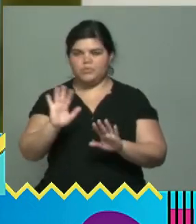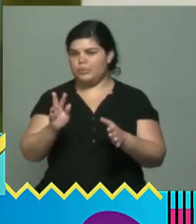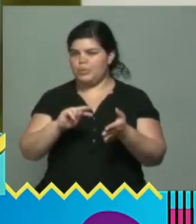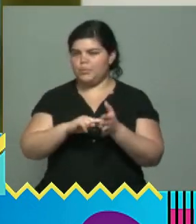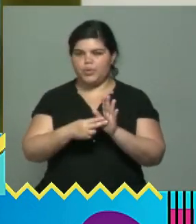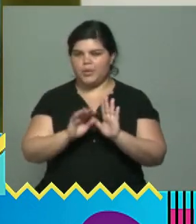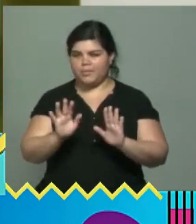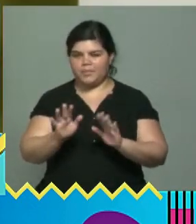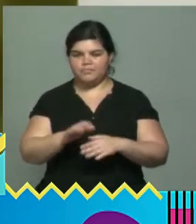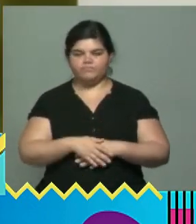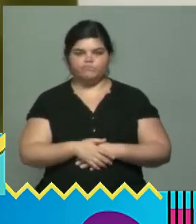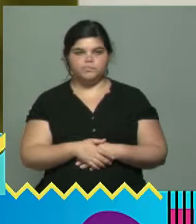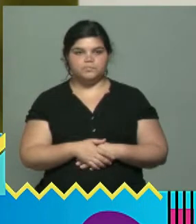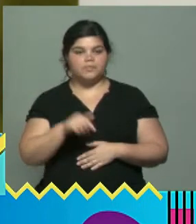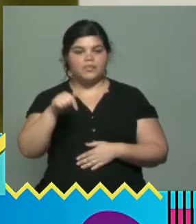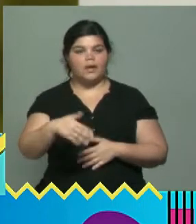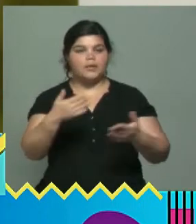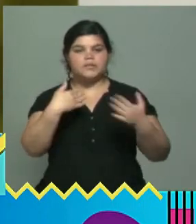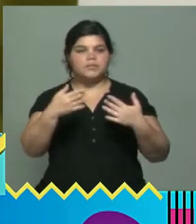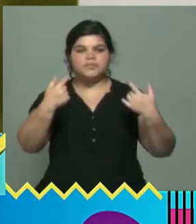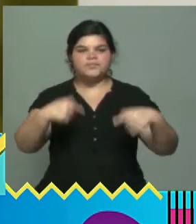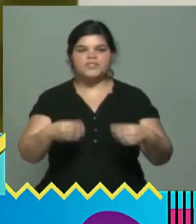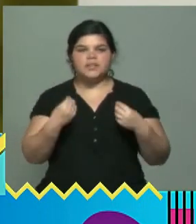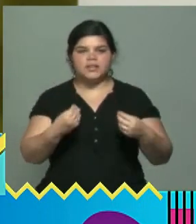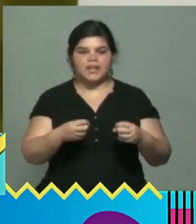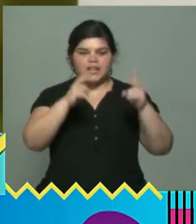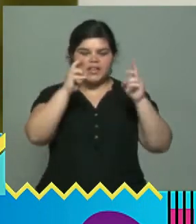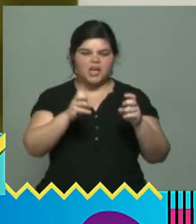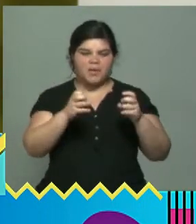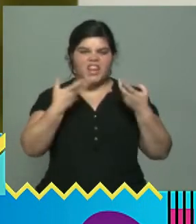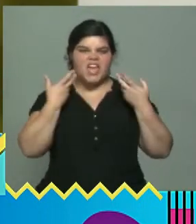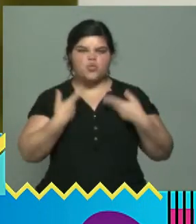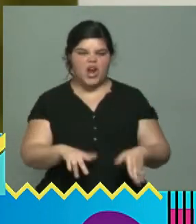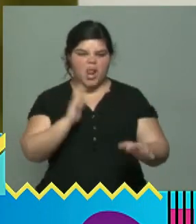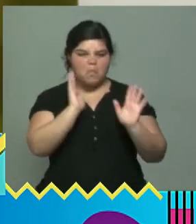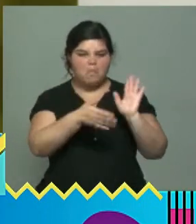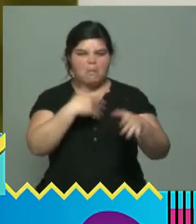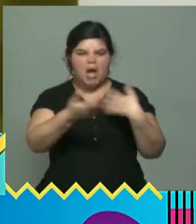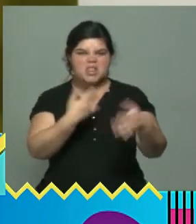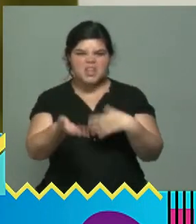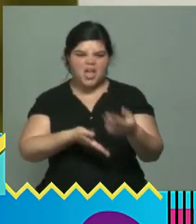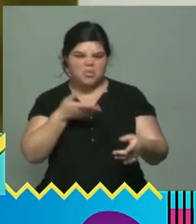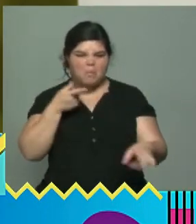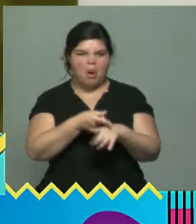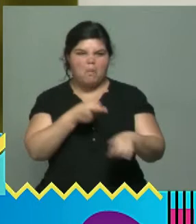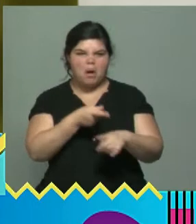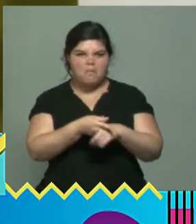nada. Bueno, estábamos hablando un poco de esto de la naturalización del maltrato, ¿no? Y de cómo empezar a poner a los niños realmente